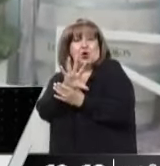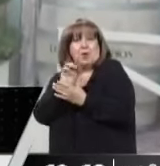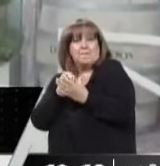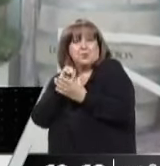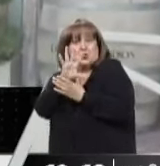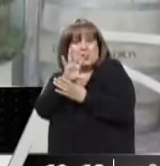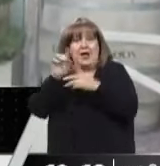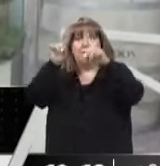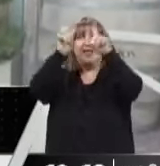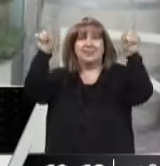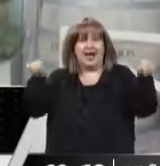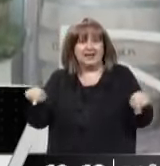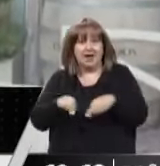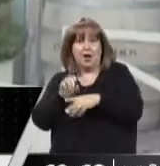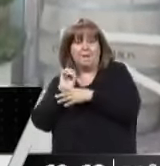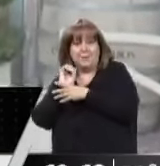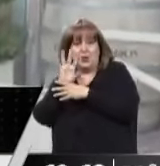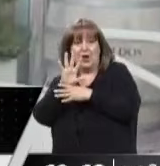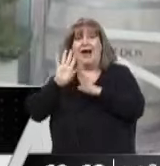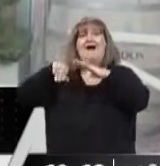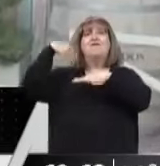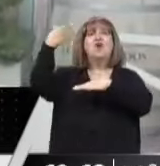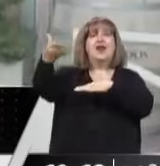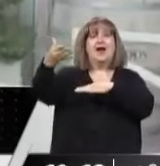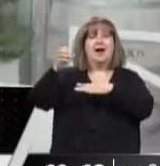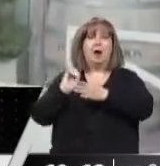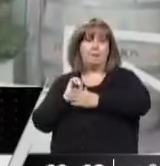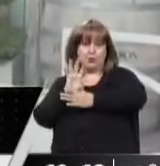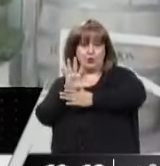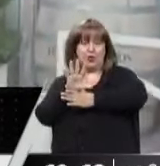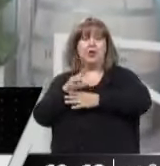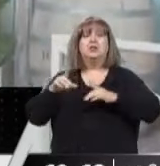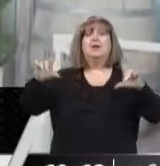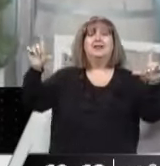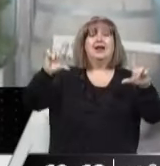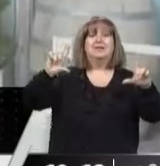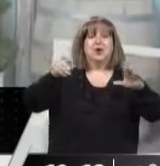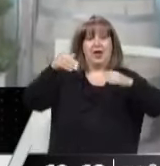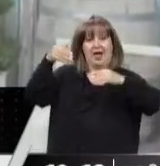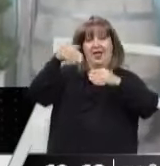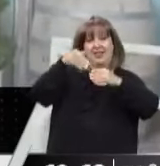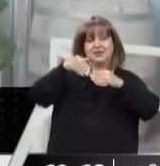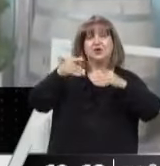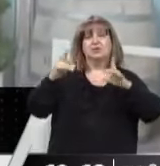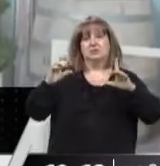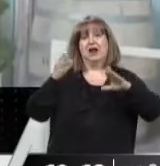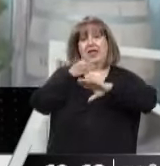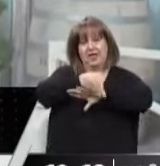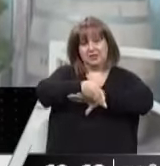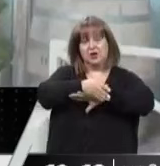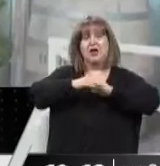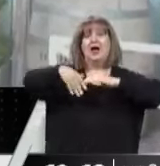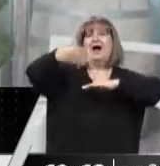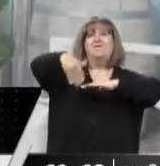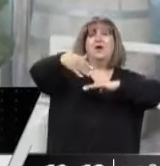parte de afuera, digamos, del local. Y también tenemos televisores adentro. La idea es nada más que nada